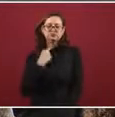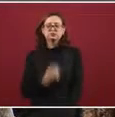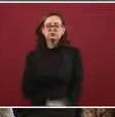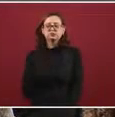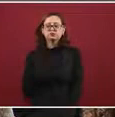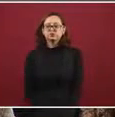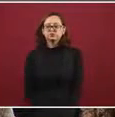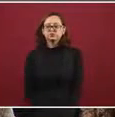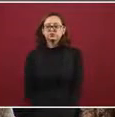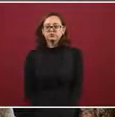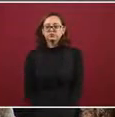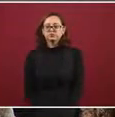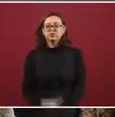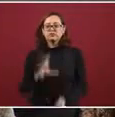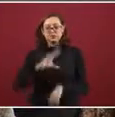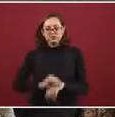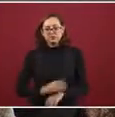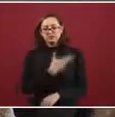Con su permiso, señor presidente.